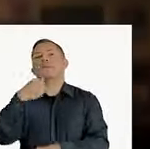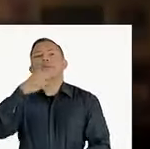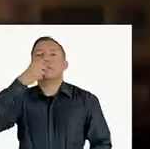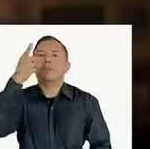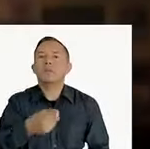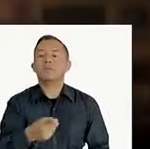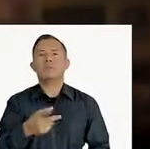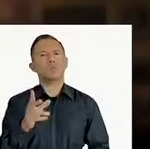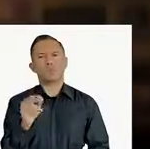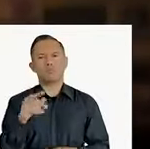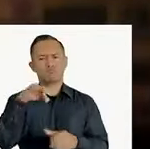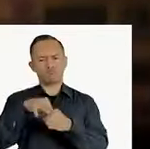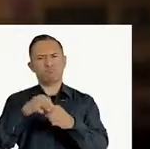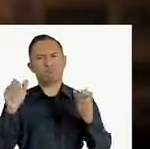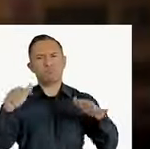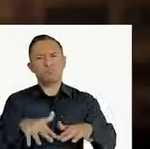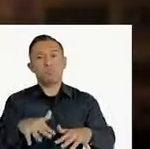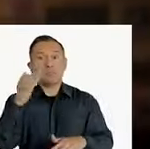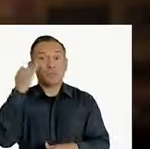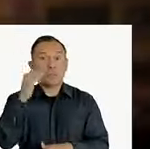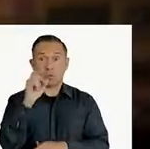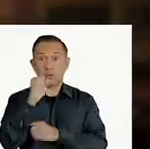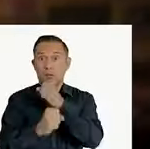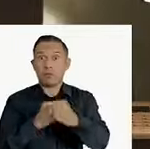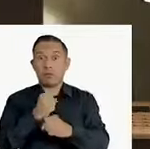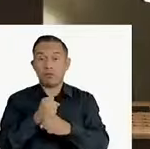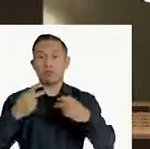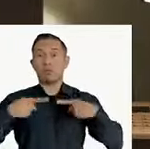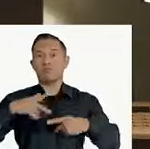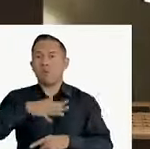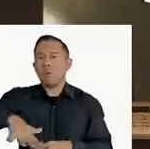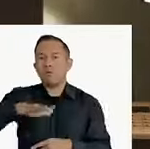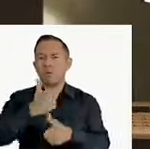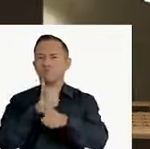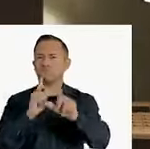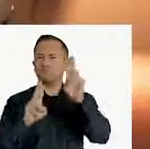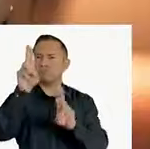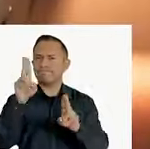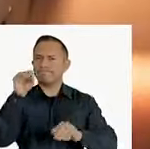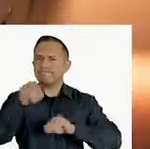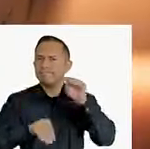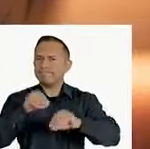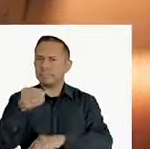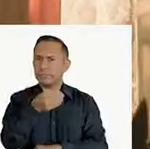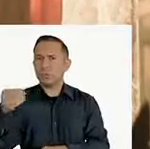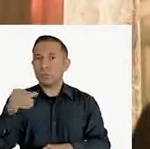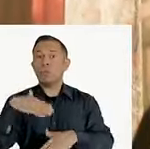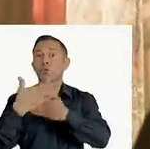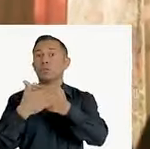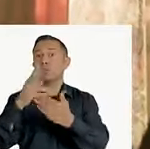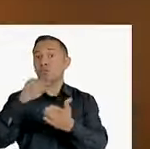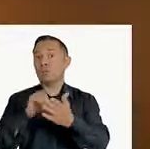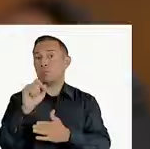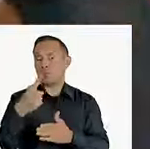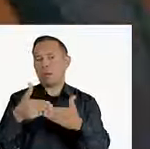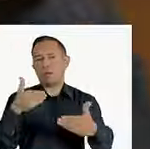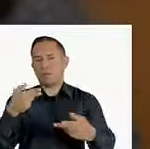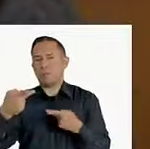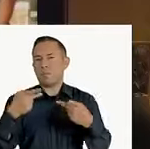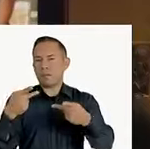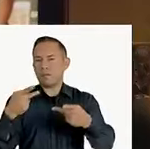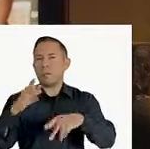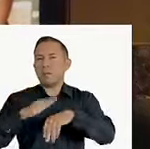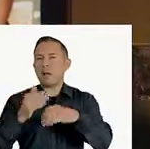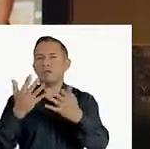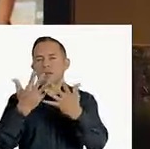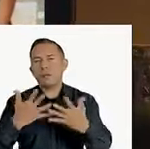pudimos votar. En 30 años, la ciudadanía y el INE hemos construido nuestra democracia. Hoy estamos preparados para la elección más grande de nuestra historia, que se llevará